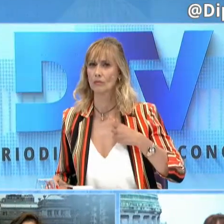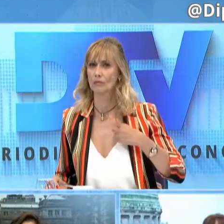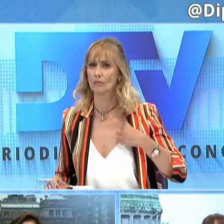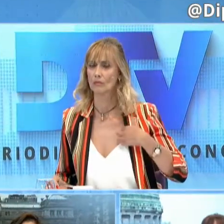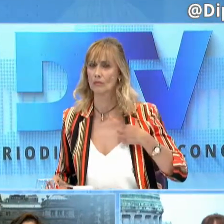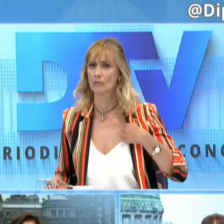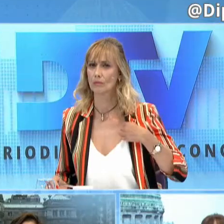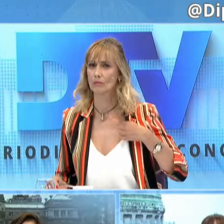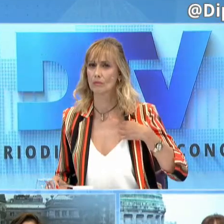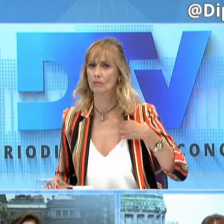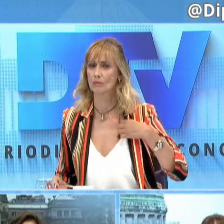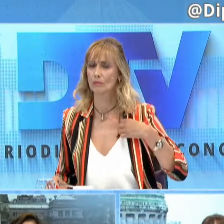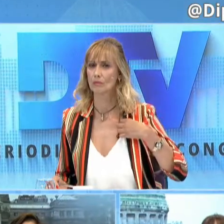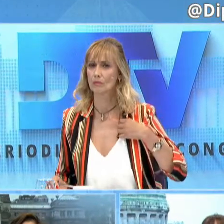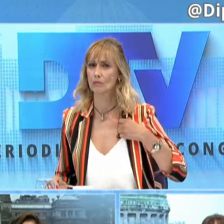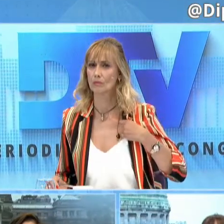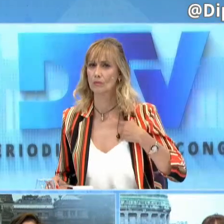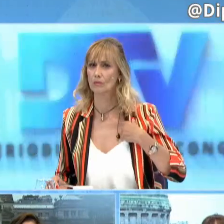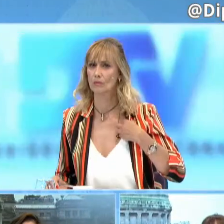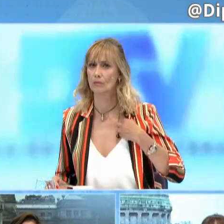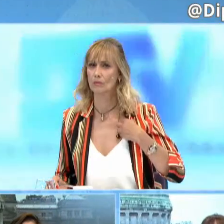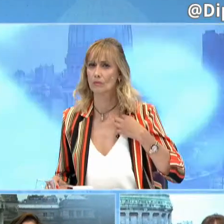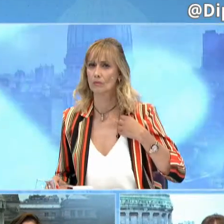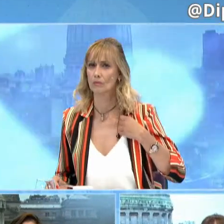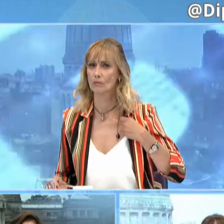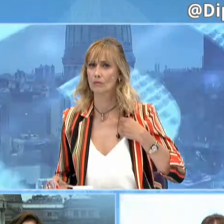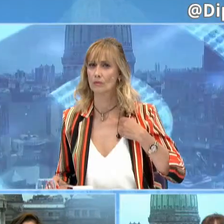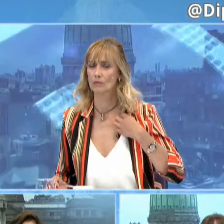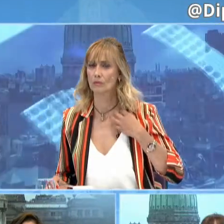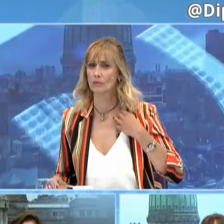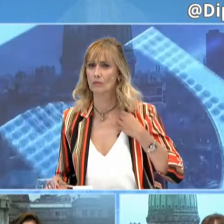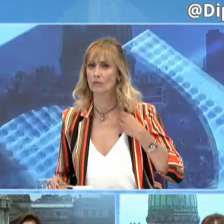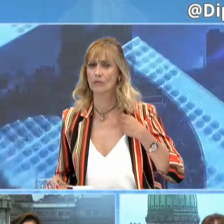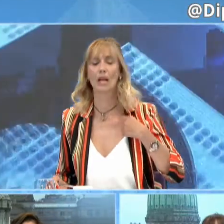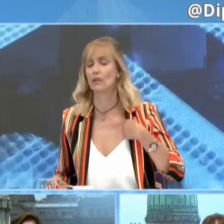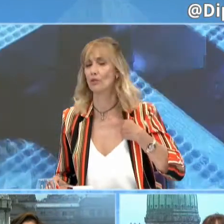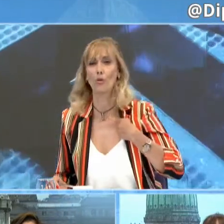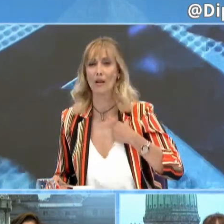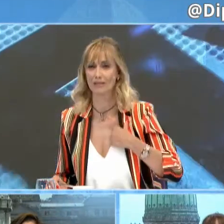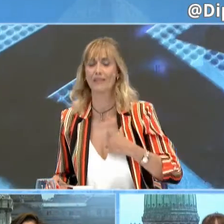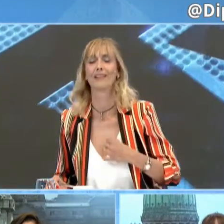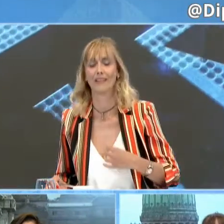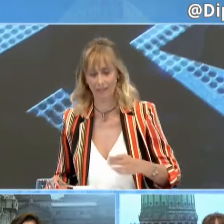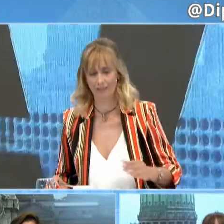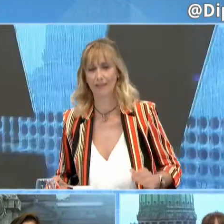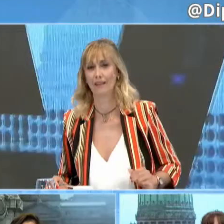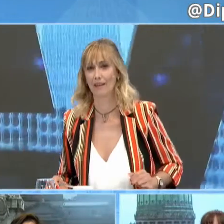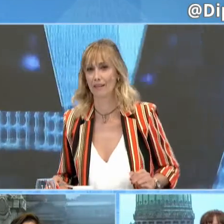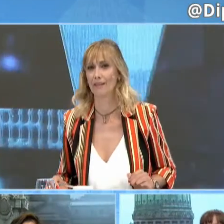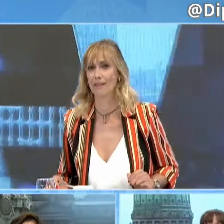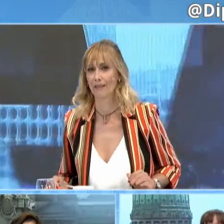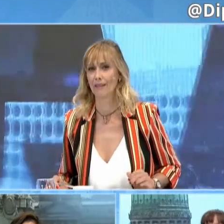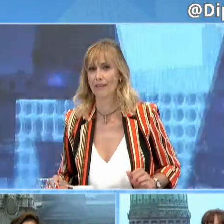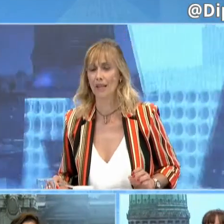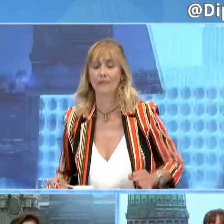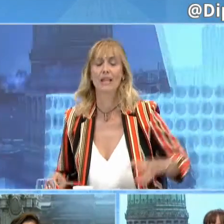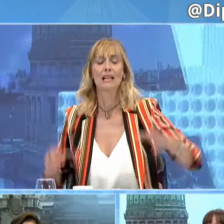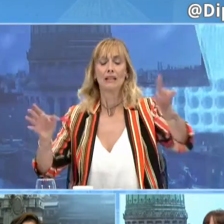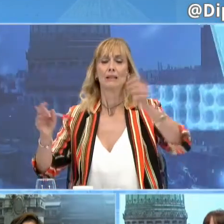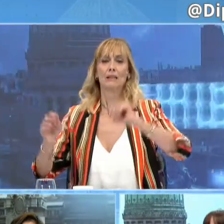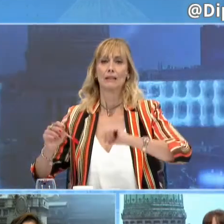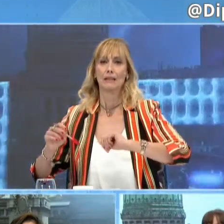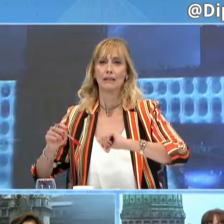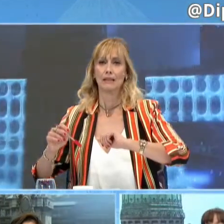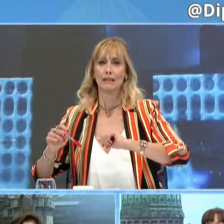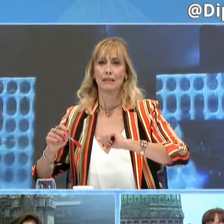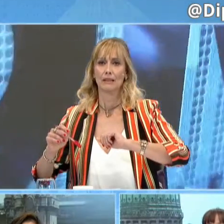en un paraíso fiscal está en temas delictivos. Claro, y no es necesario. ¿No? Y acá la